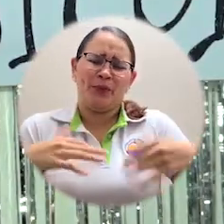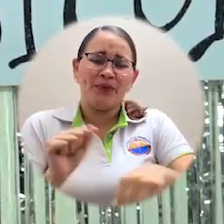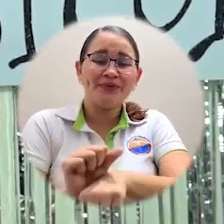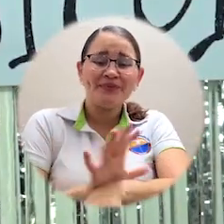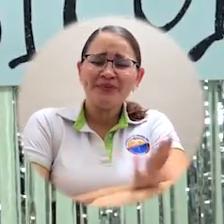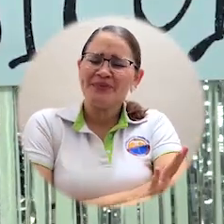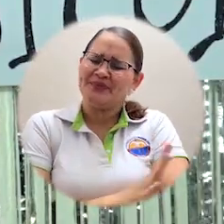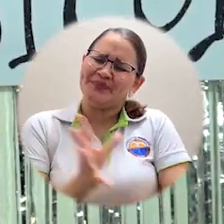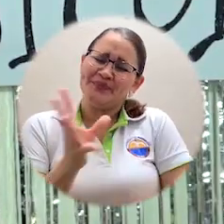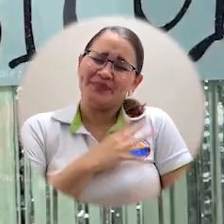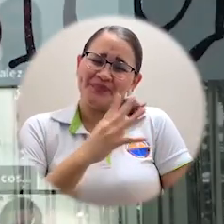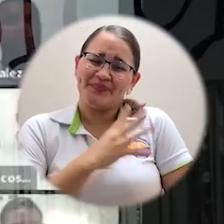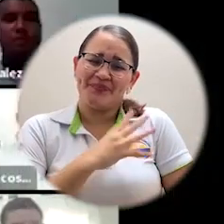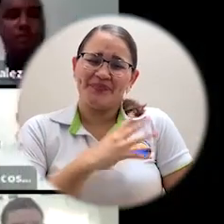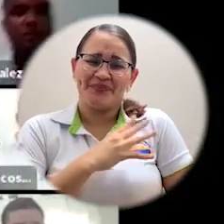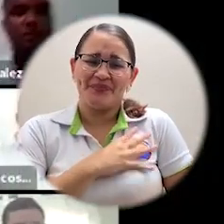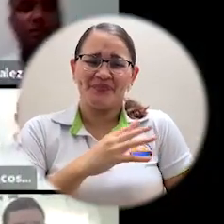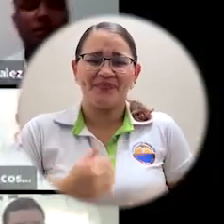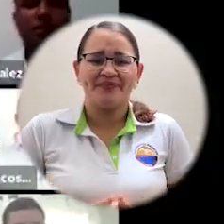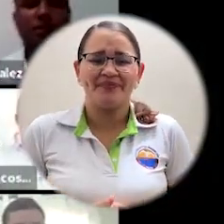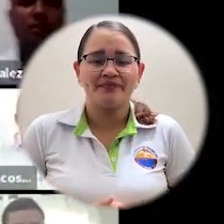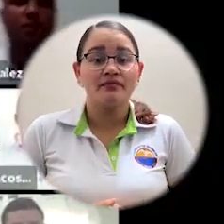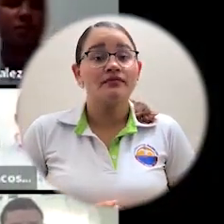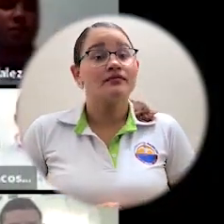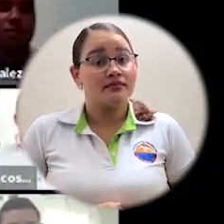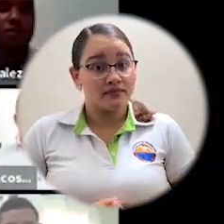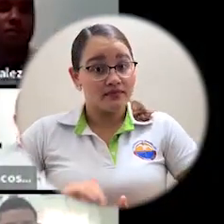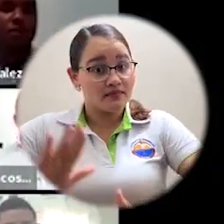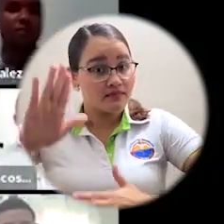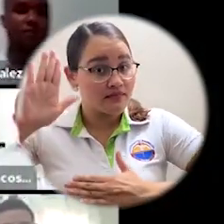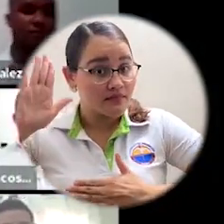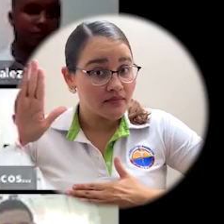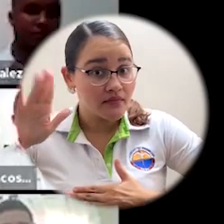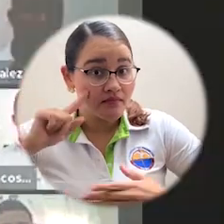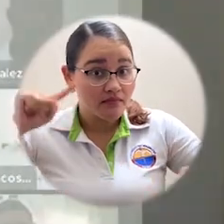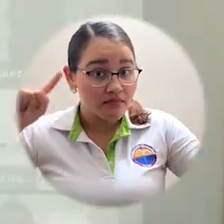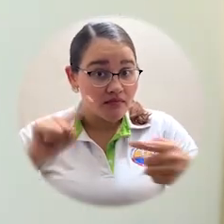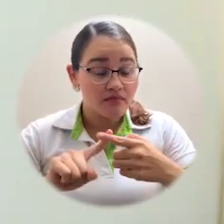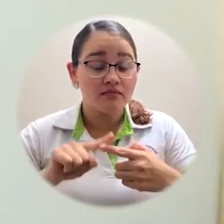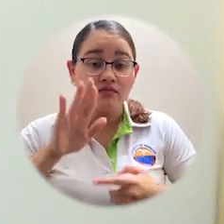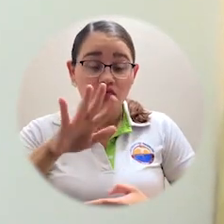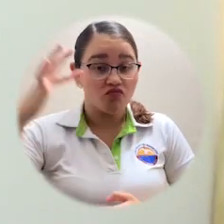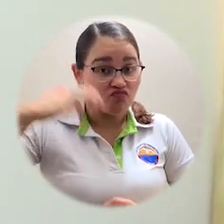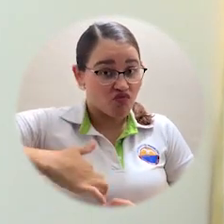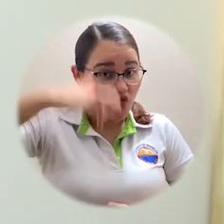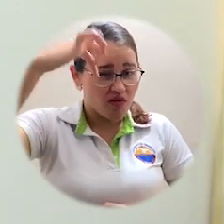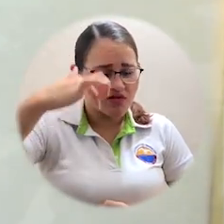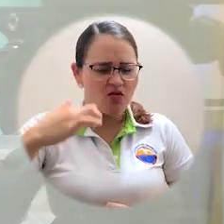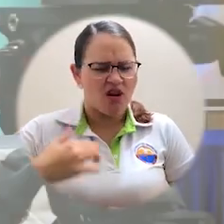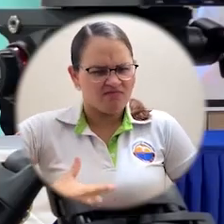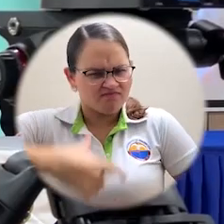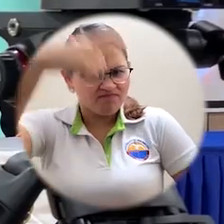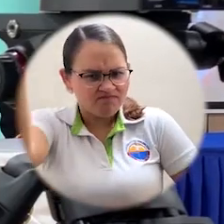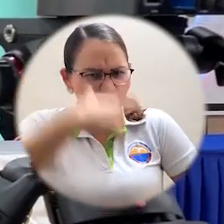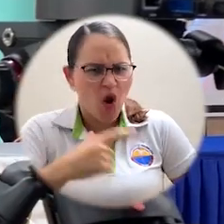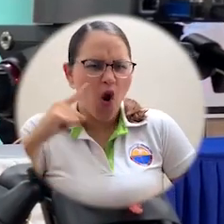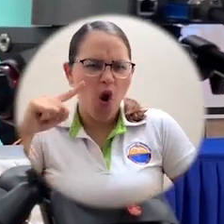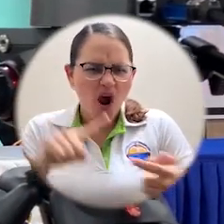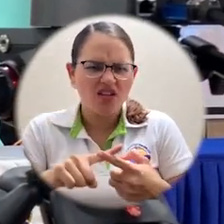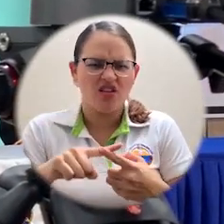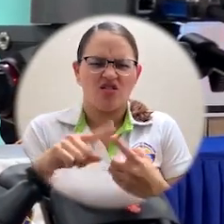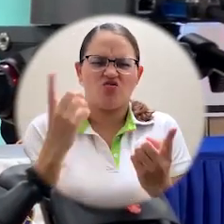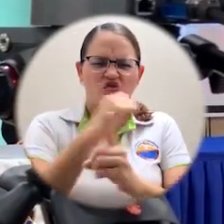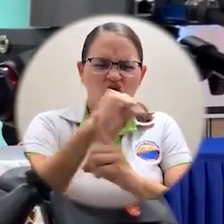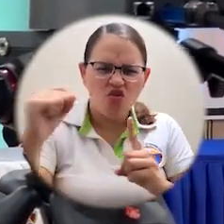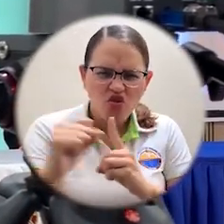emotiva. Jura usted solemnemente practicar su profesión con honradez, trabajar para generar valor social en la región y el